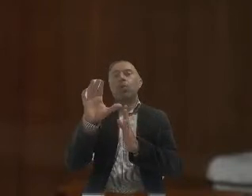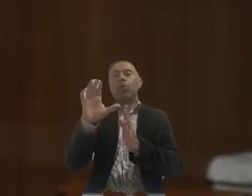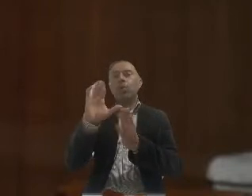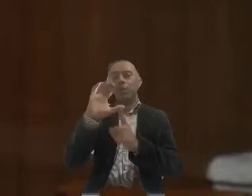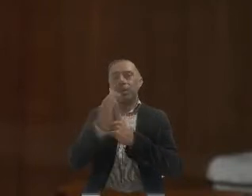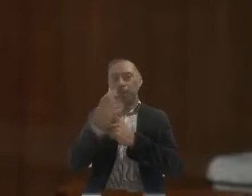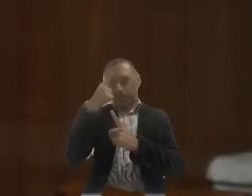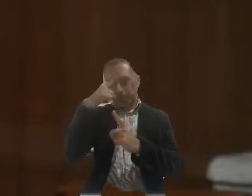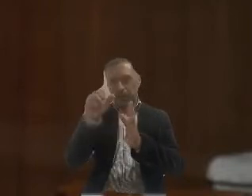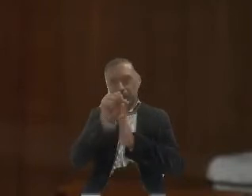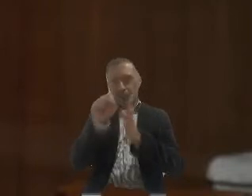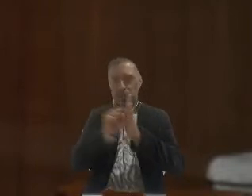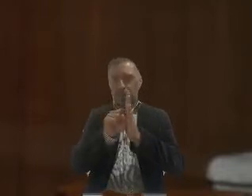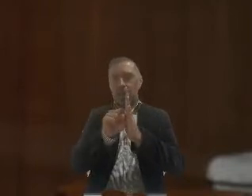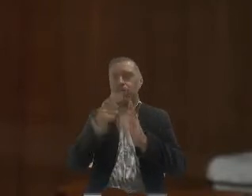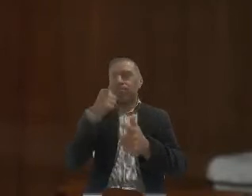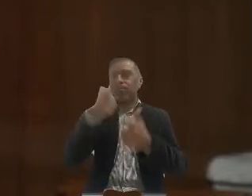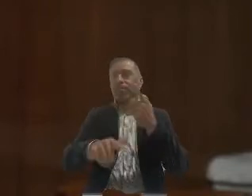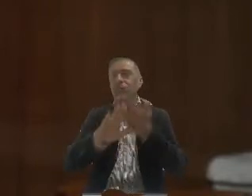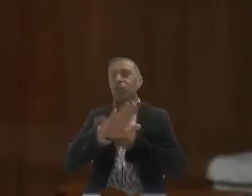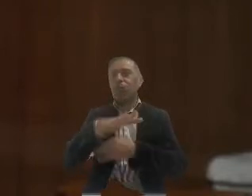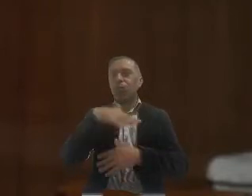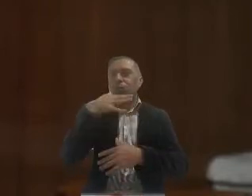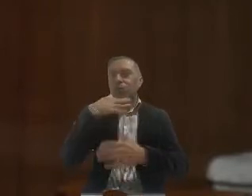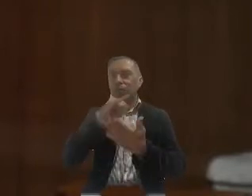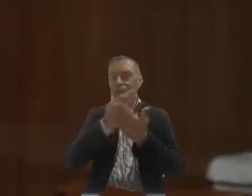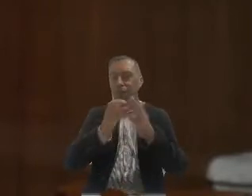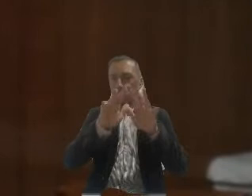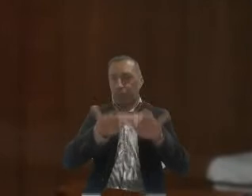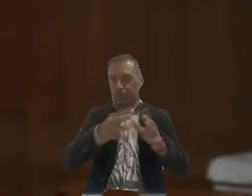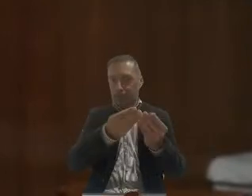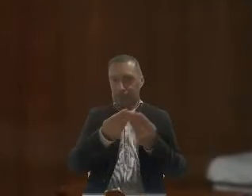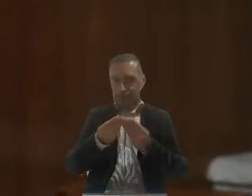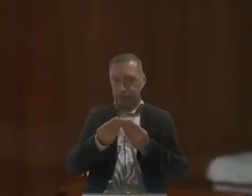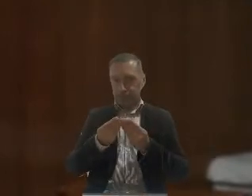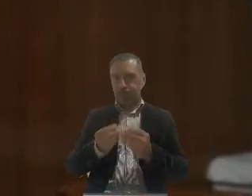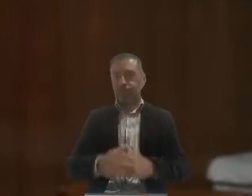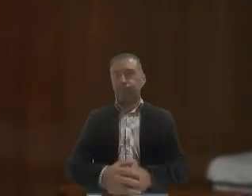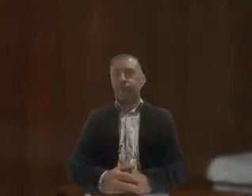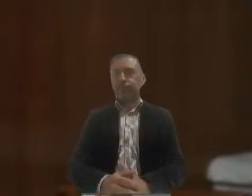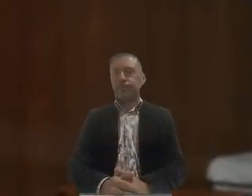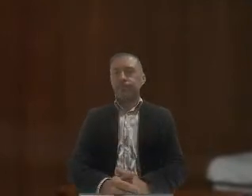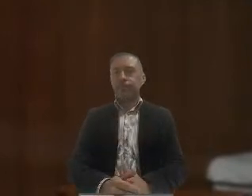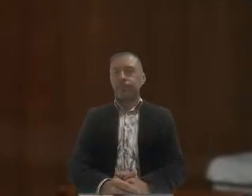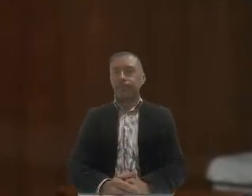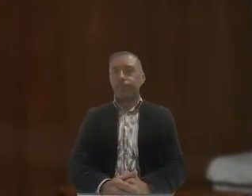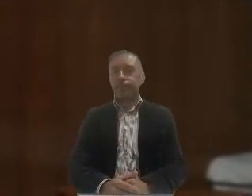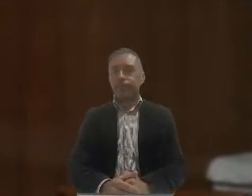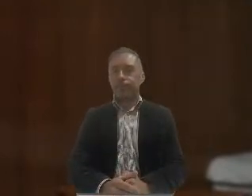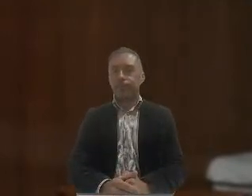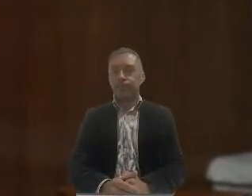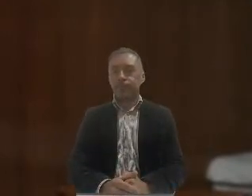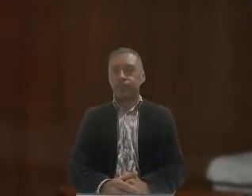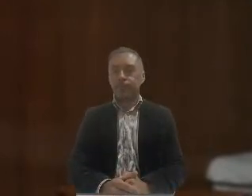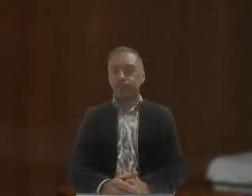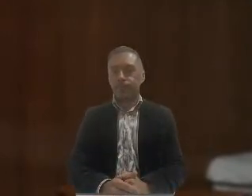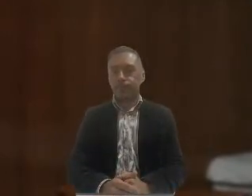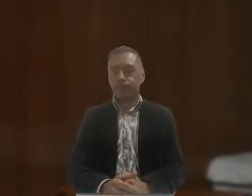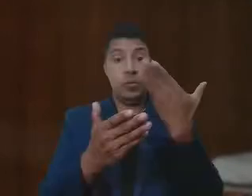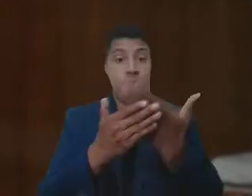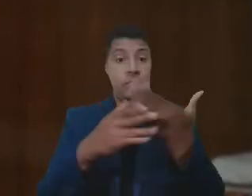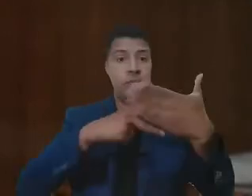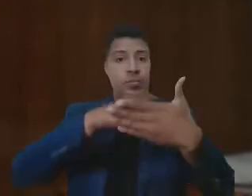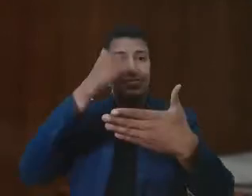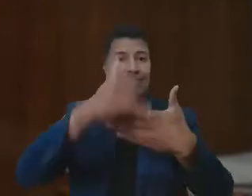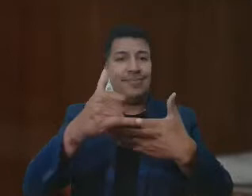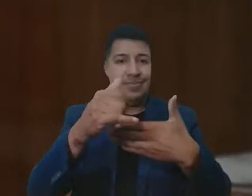respectivos informes. Con base en lo expuesto, demostrando el beneficio social de la iniciativa con proyecto de decreto y